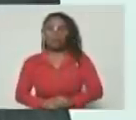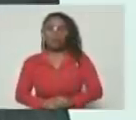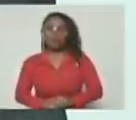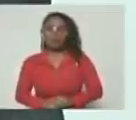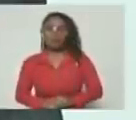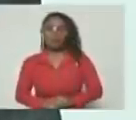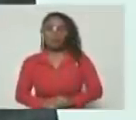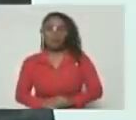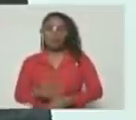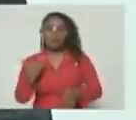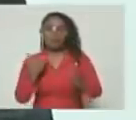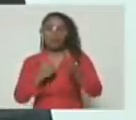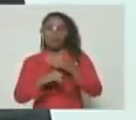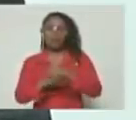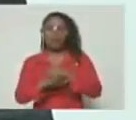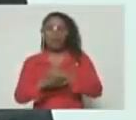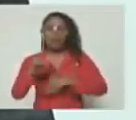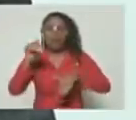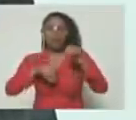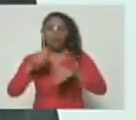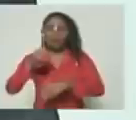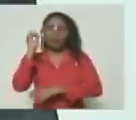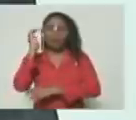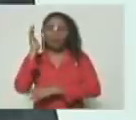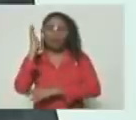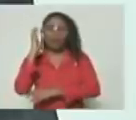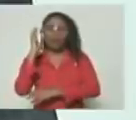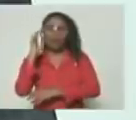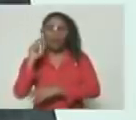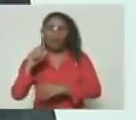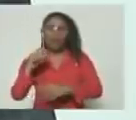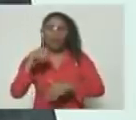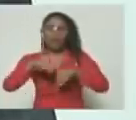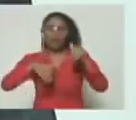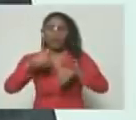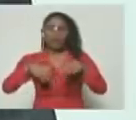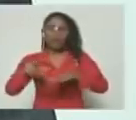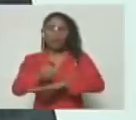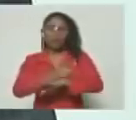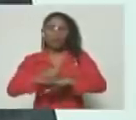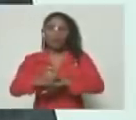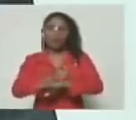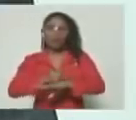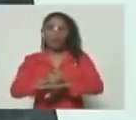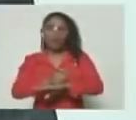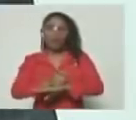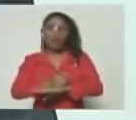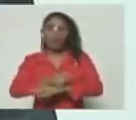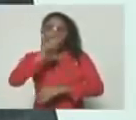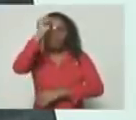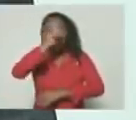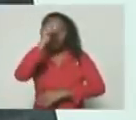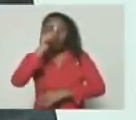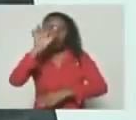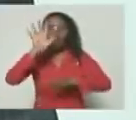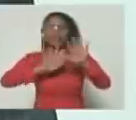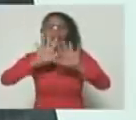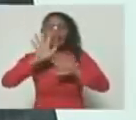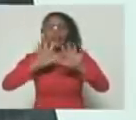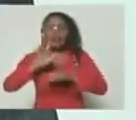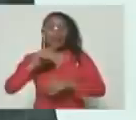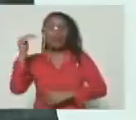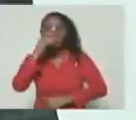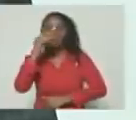Se va a las elecciones parlamentarias, a las elecciones de gobernadores del domingo 15 de octubre del